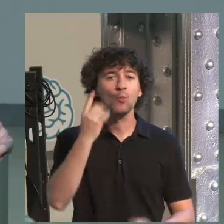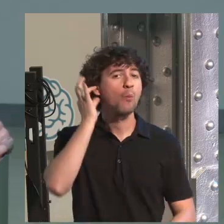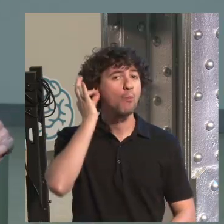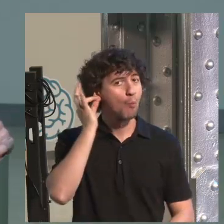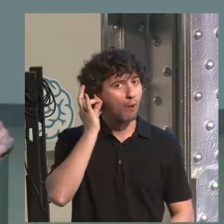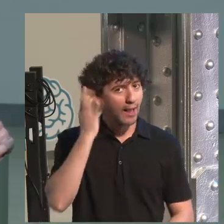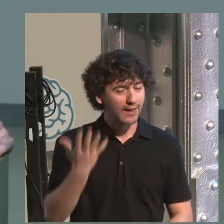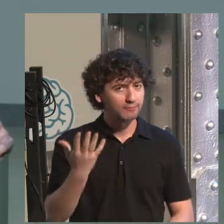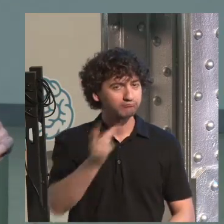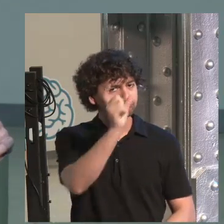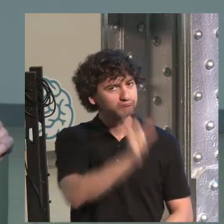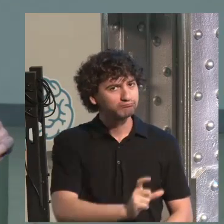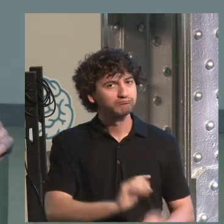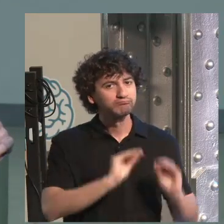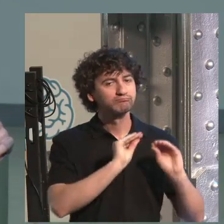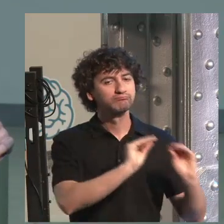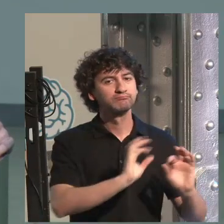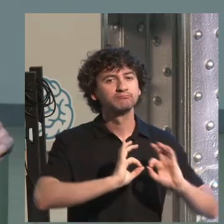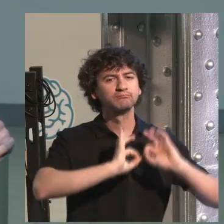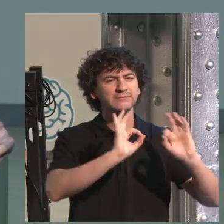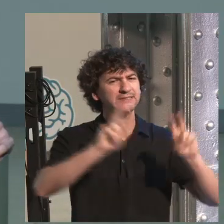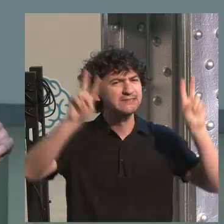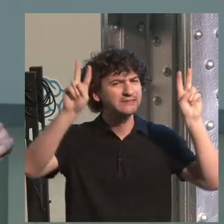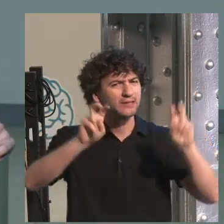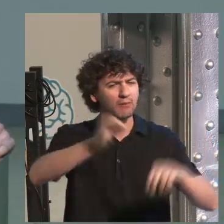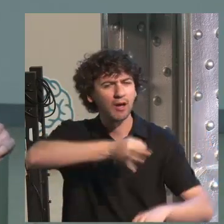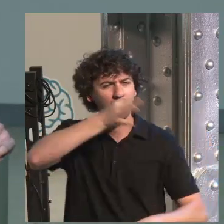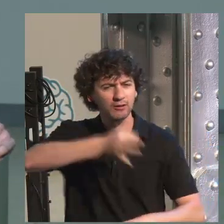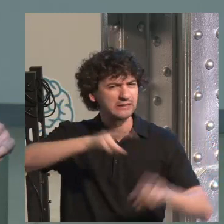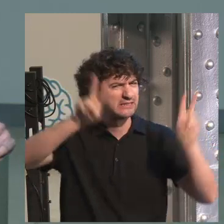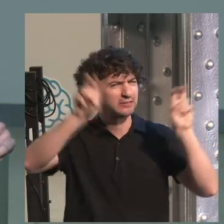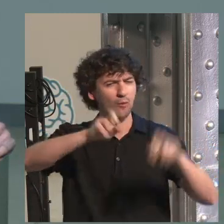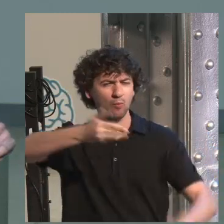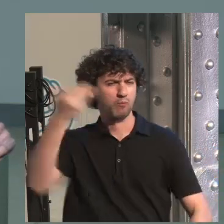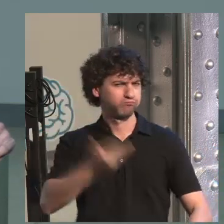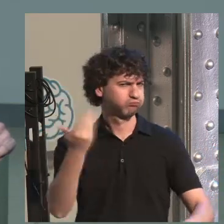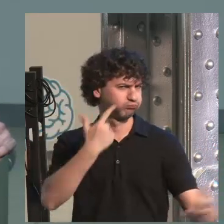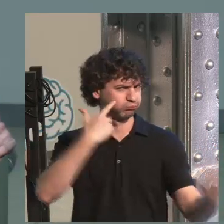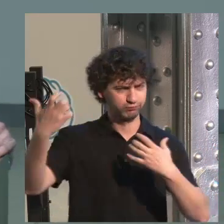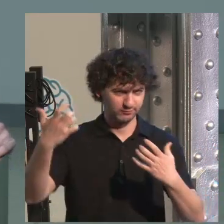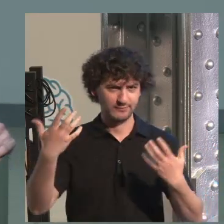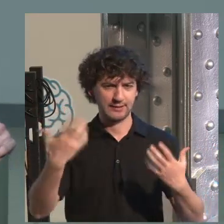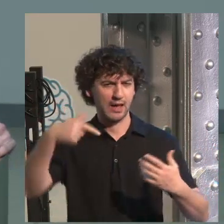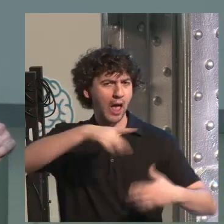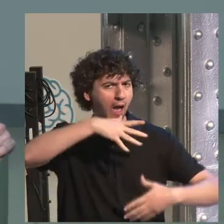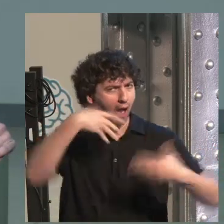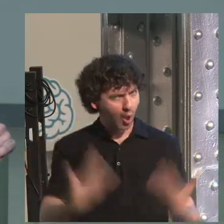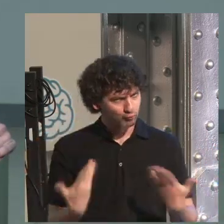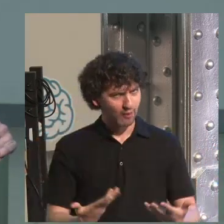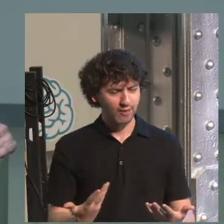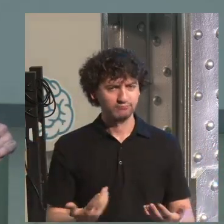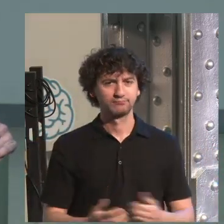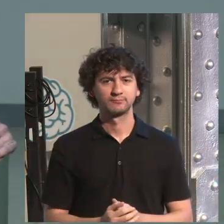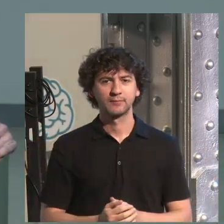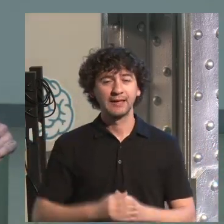mujer que va a hablar de uno de los grandes temazos. Yo diría que es el temazo de la actualidad, que